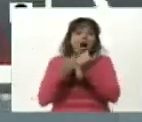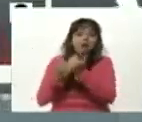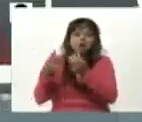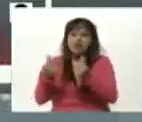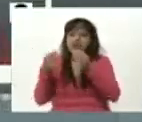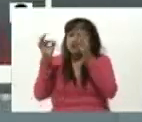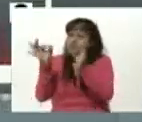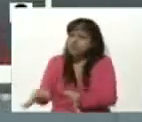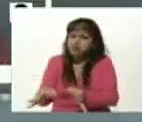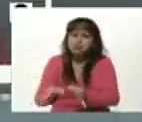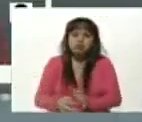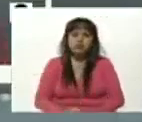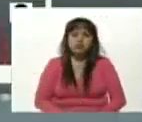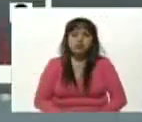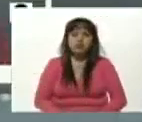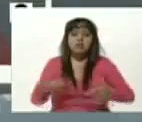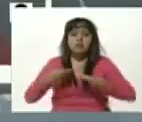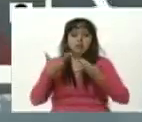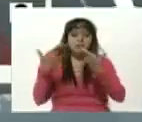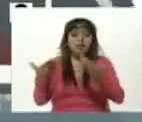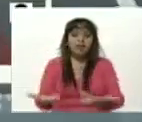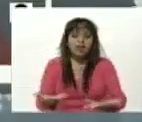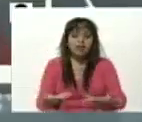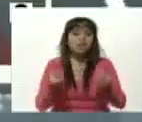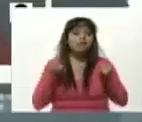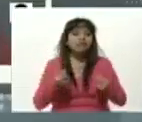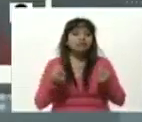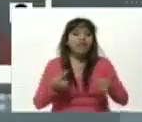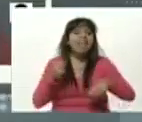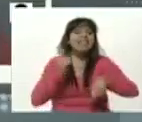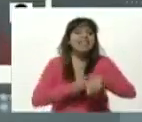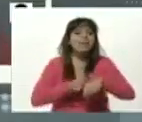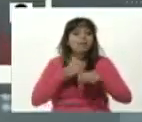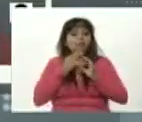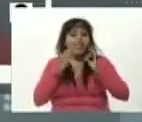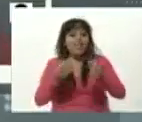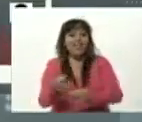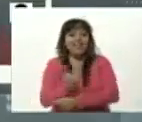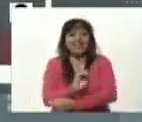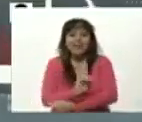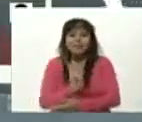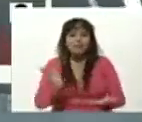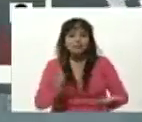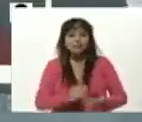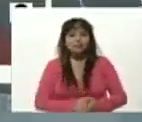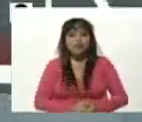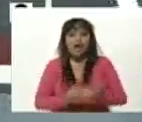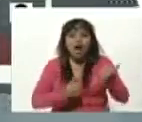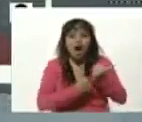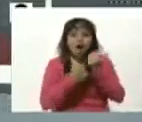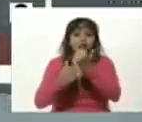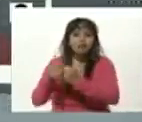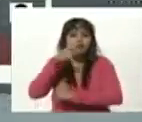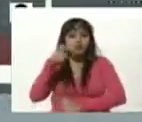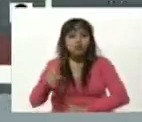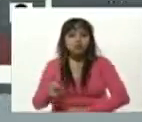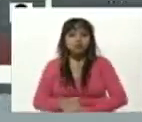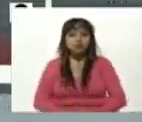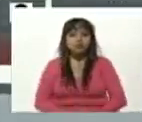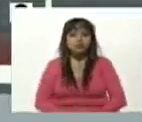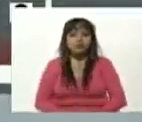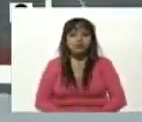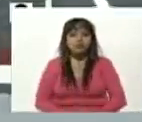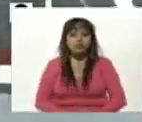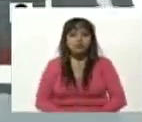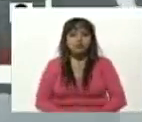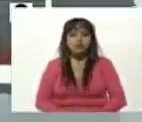recursos y vamos a garantizar que se actúe en tiempo real, rápidamente, en apoyo a nuestro pueblo, preparándonos, fíjate.